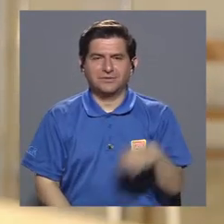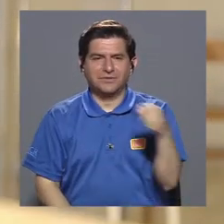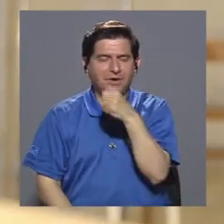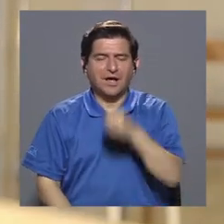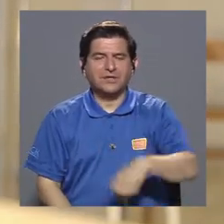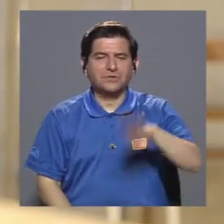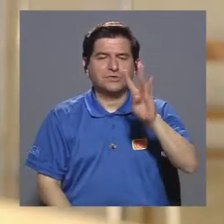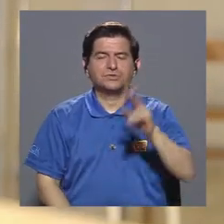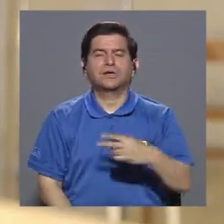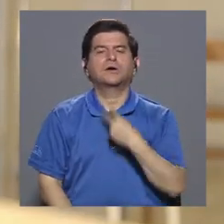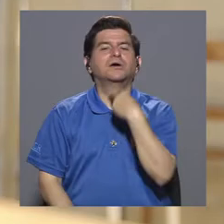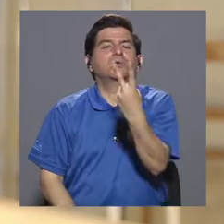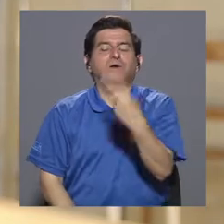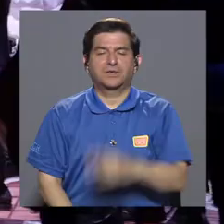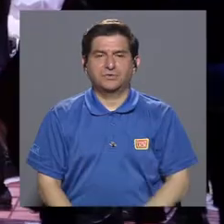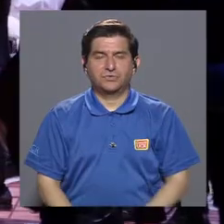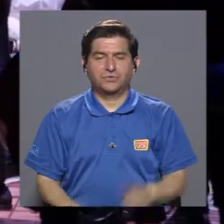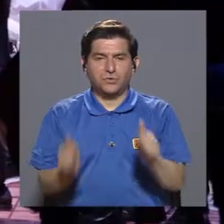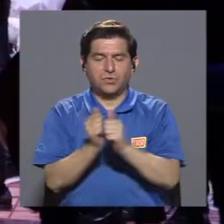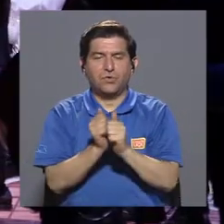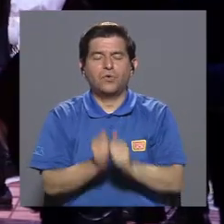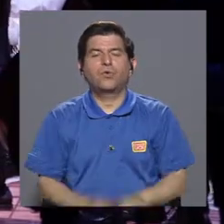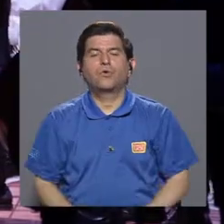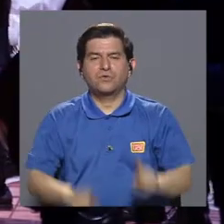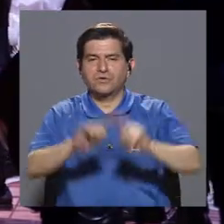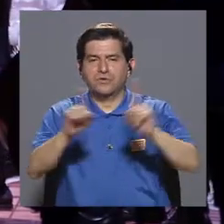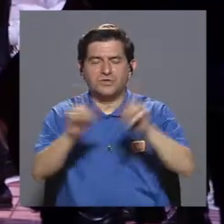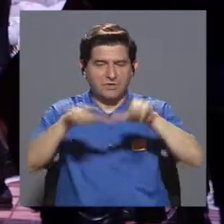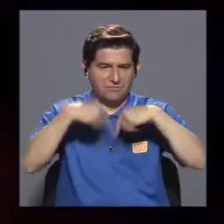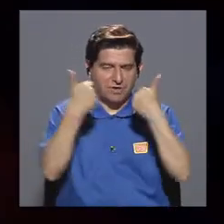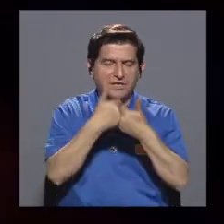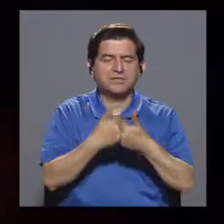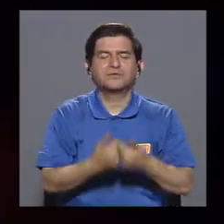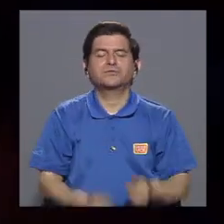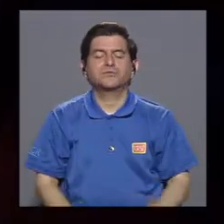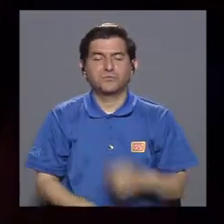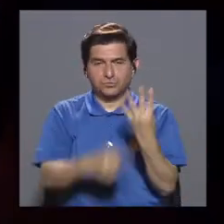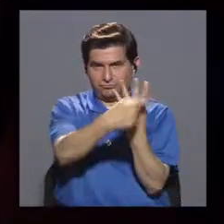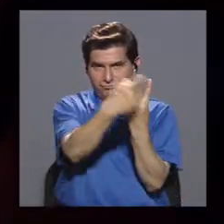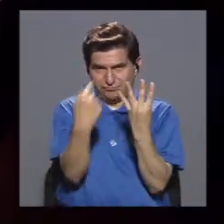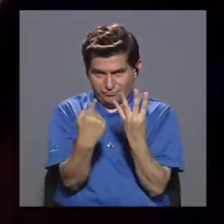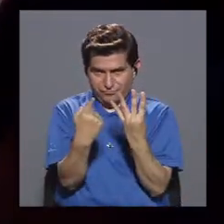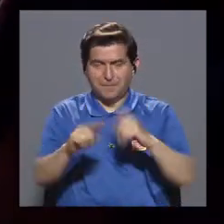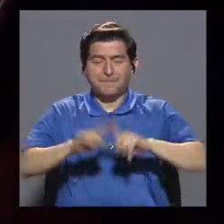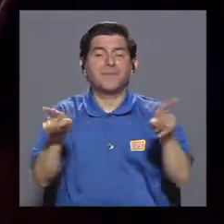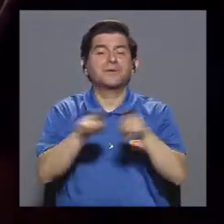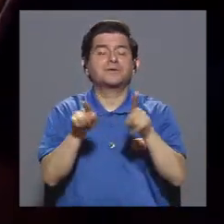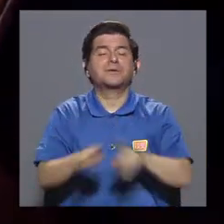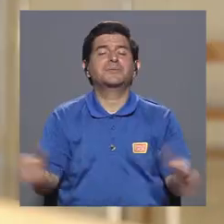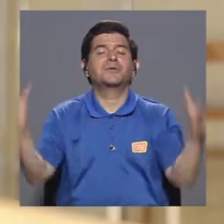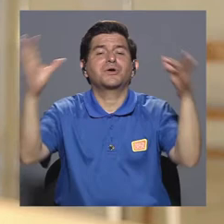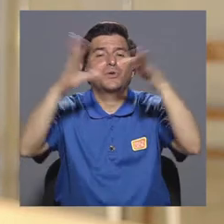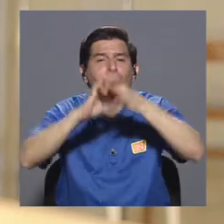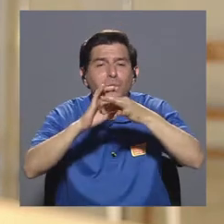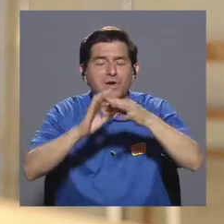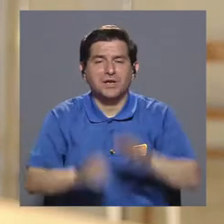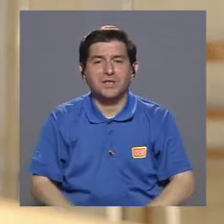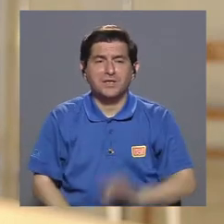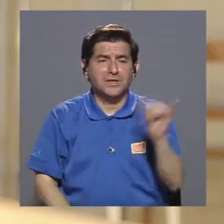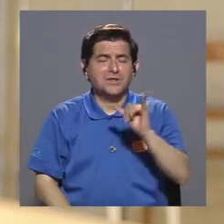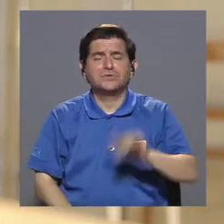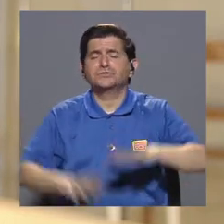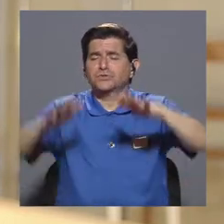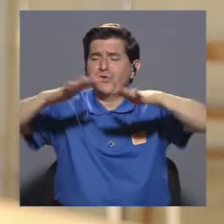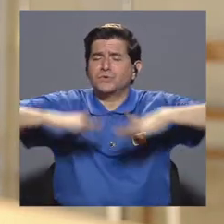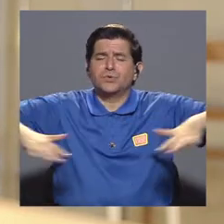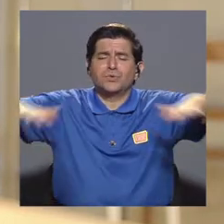cantos a cuatro voces, con sopranos, contraltos, tenores y bajos, pero también unidos, ¿verdad?,